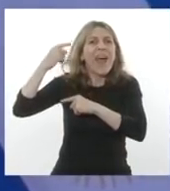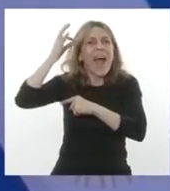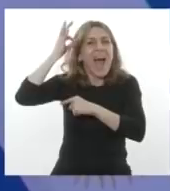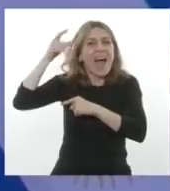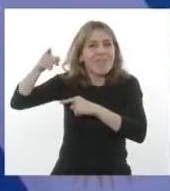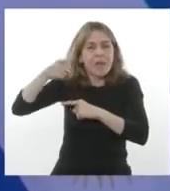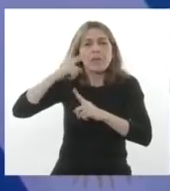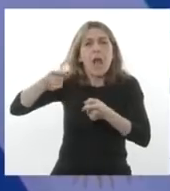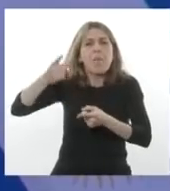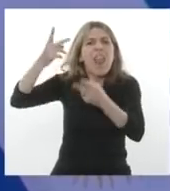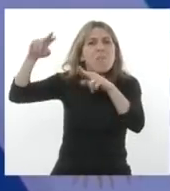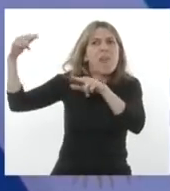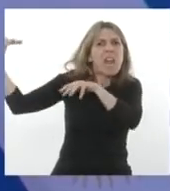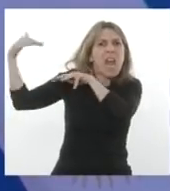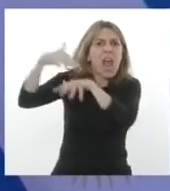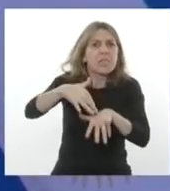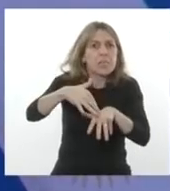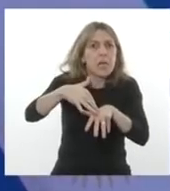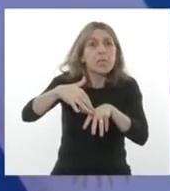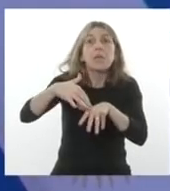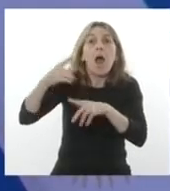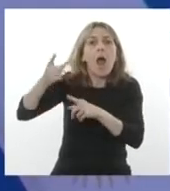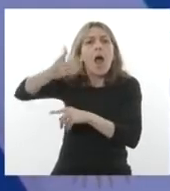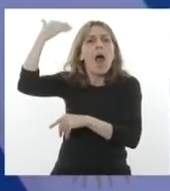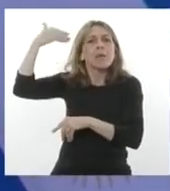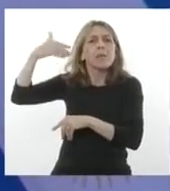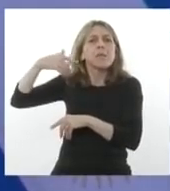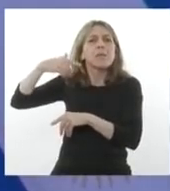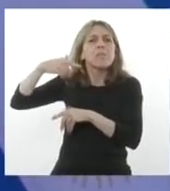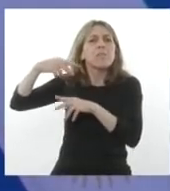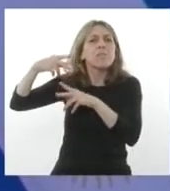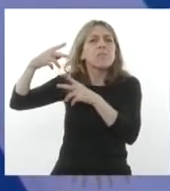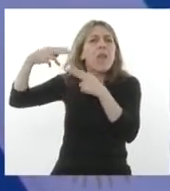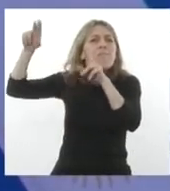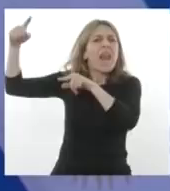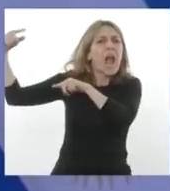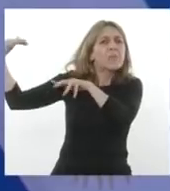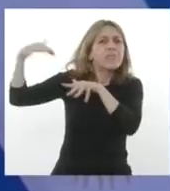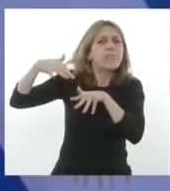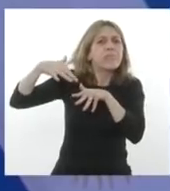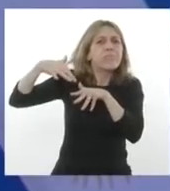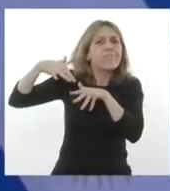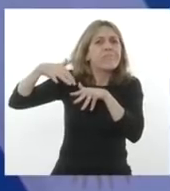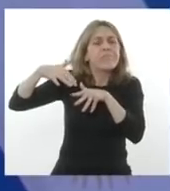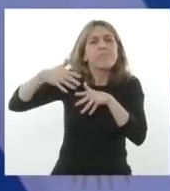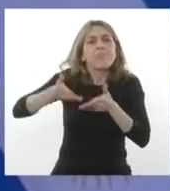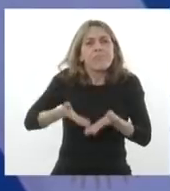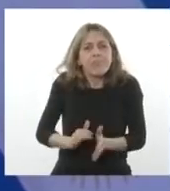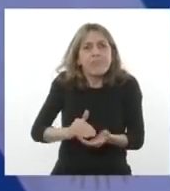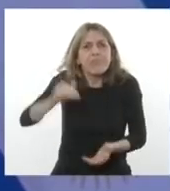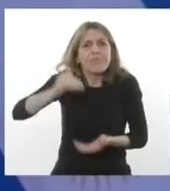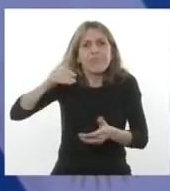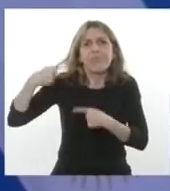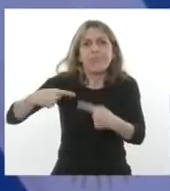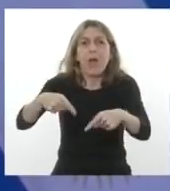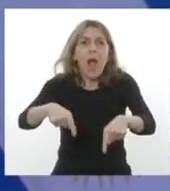tenemos inmigrantes, tenemos descendientes de inmigrantes. Es una sociedad muy plural, con